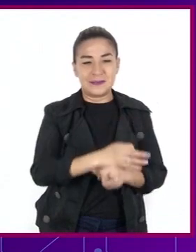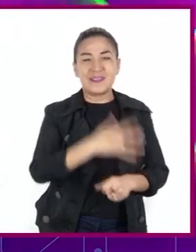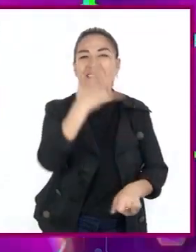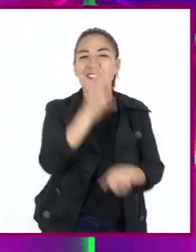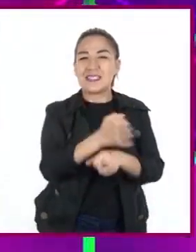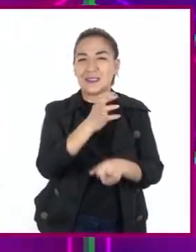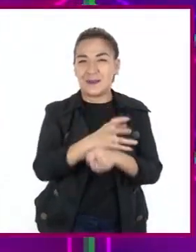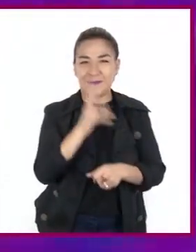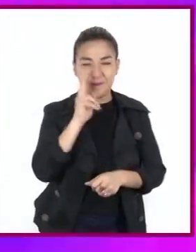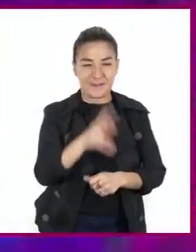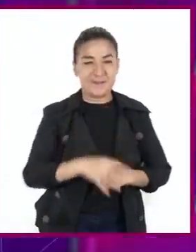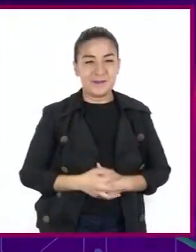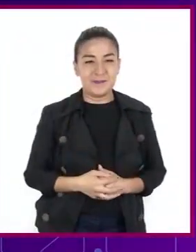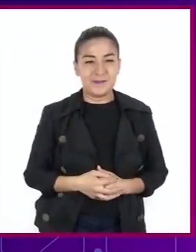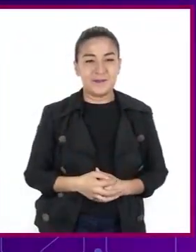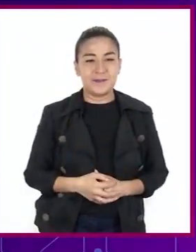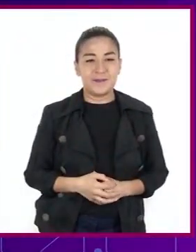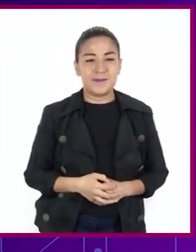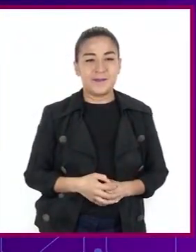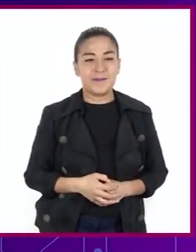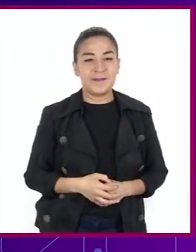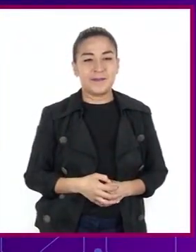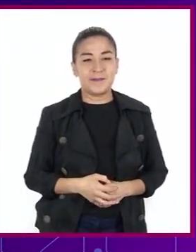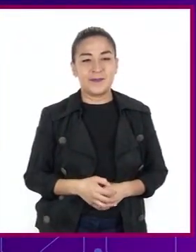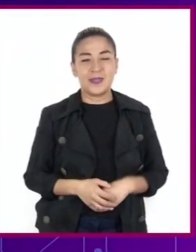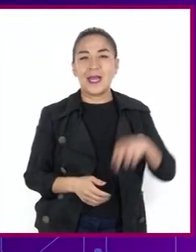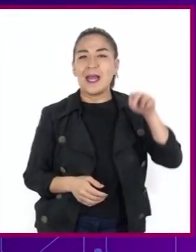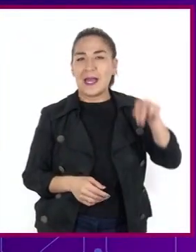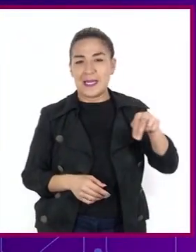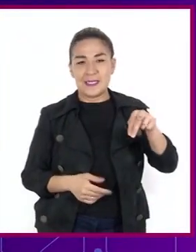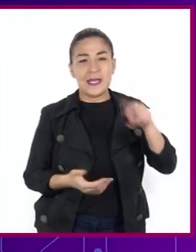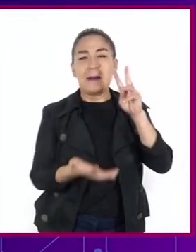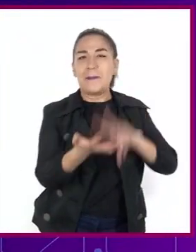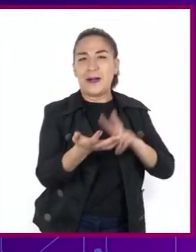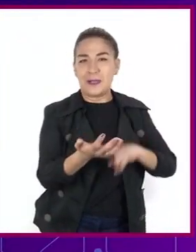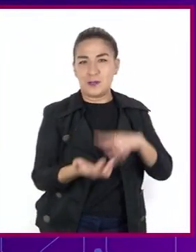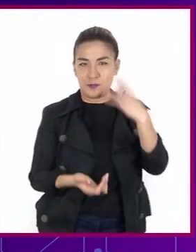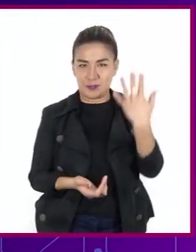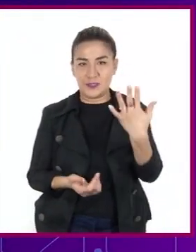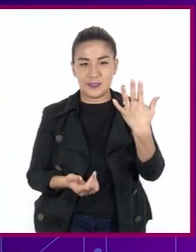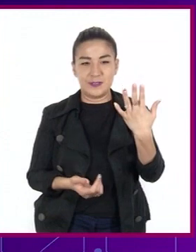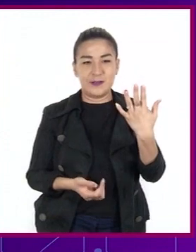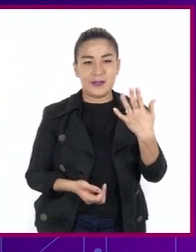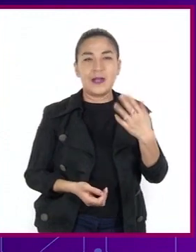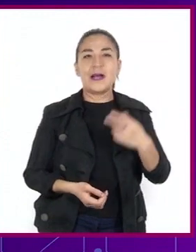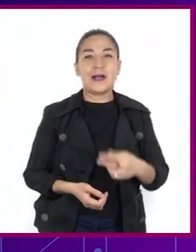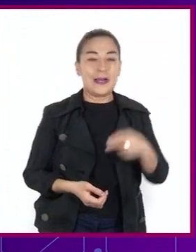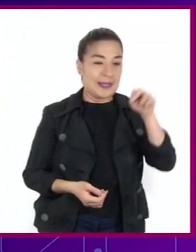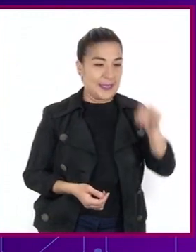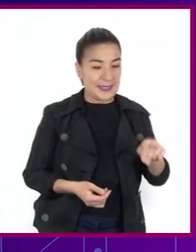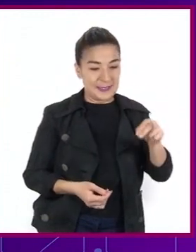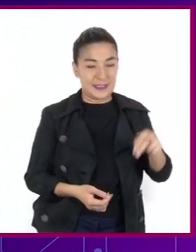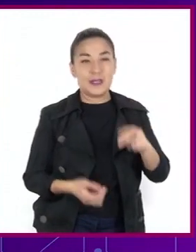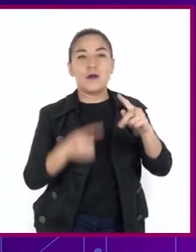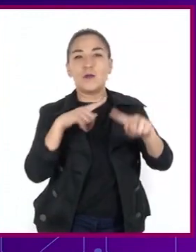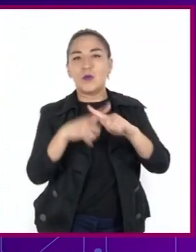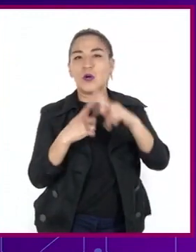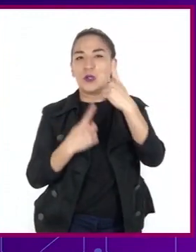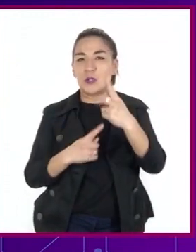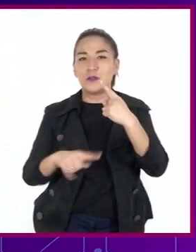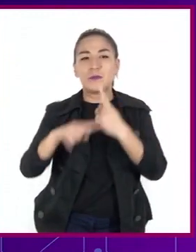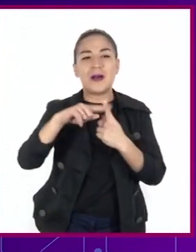término. Si n toma el valor de 5, entonces, en lugar de n por 2 más 1,